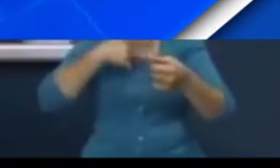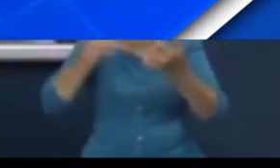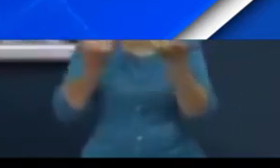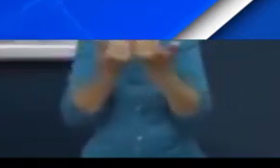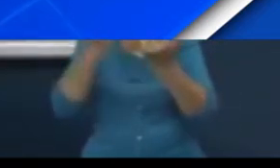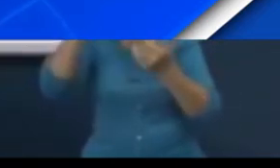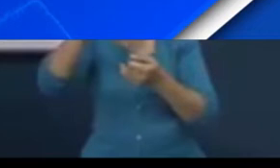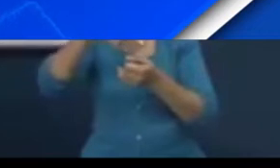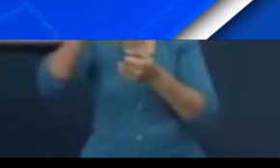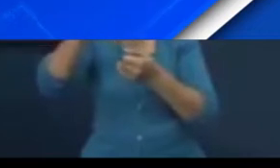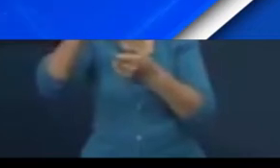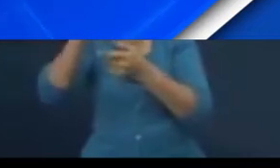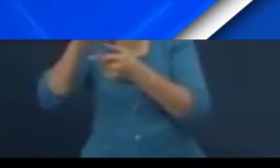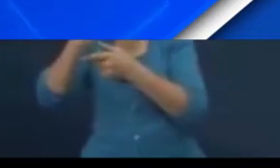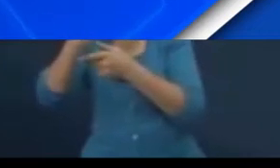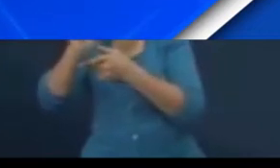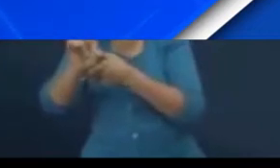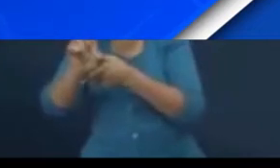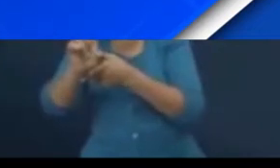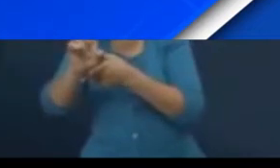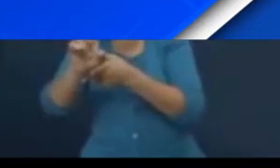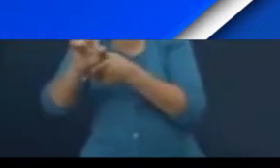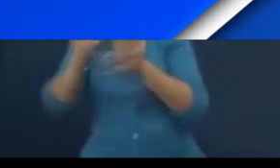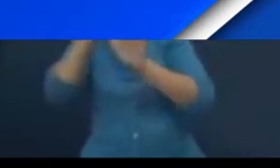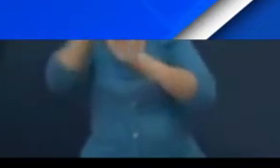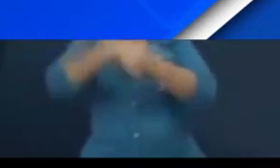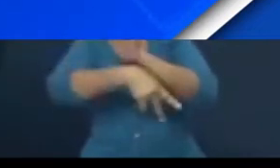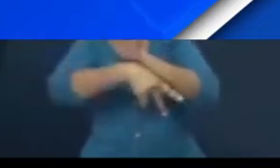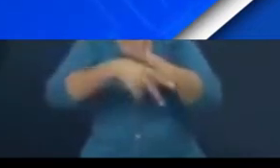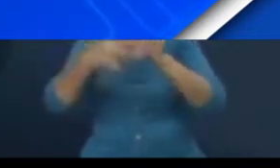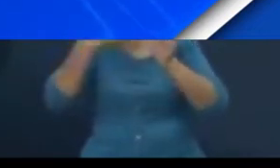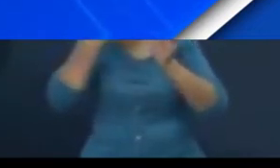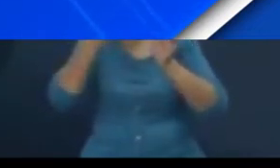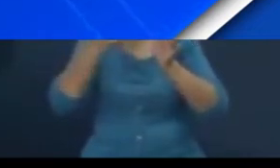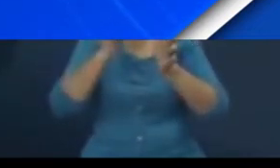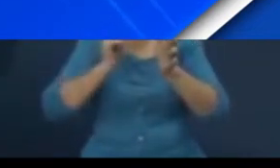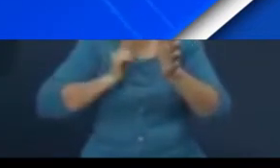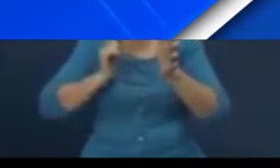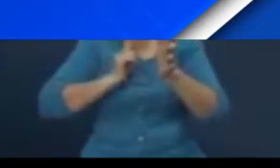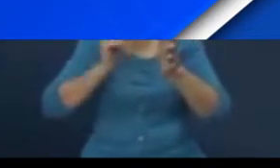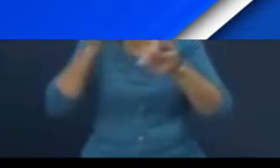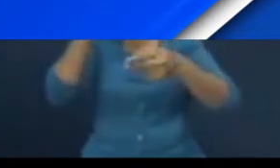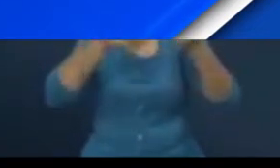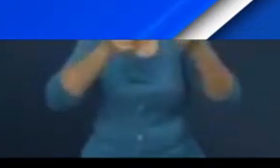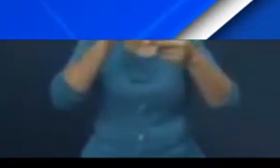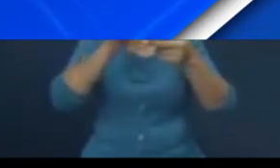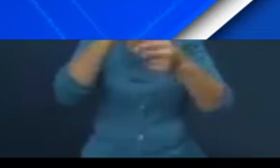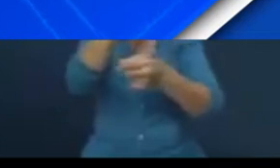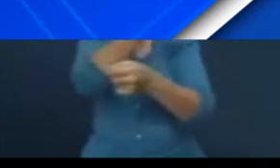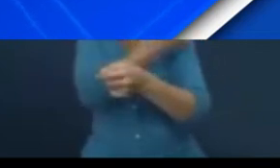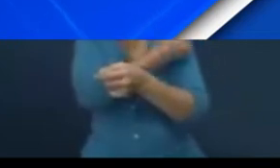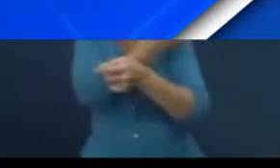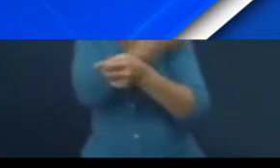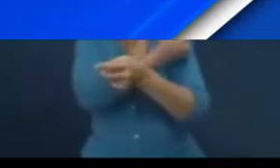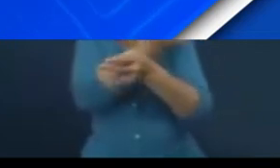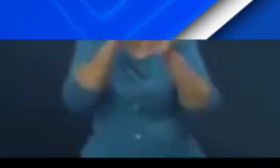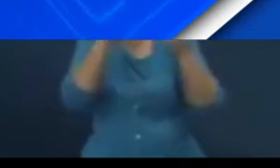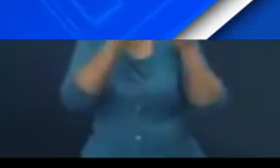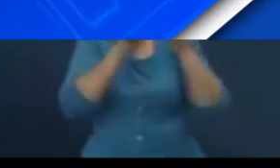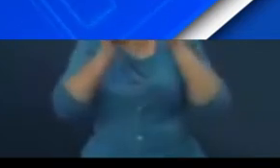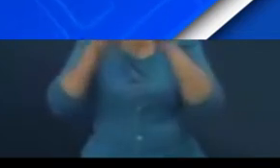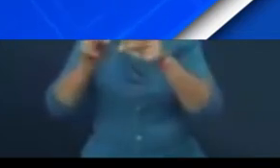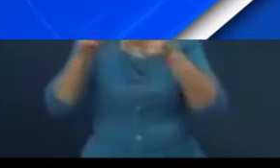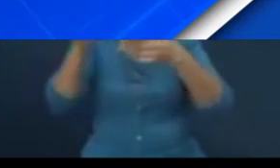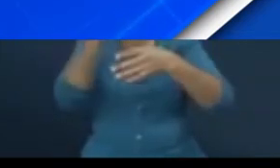pcr a bastante disminuido en los países la mayoría lo que te pides que tenga el esquema de dosis completo al sexo de aquella persona que